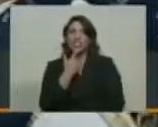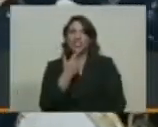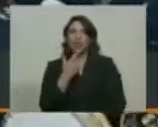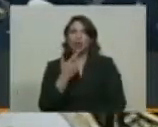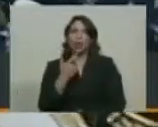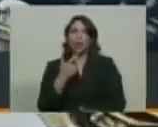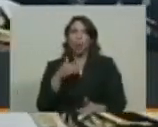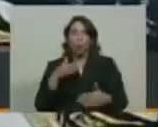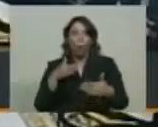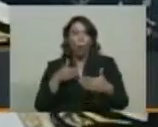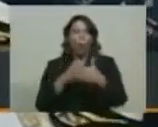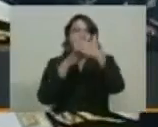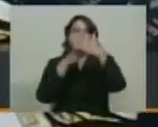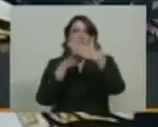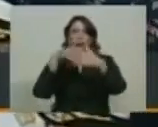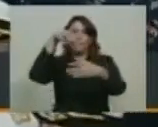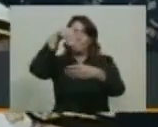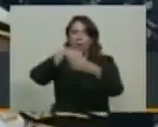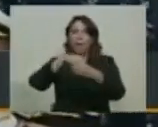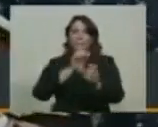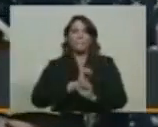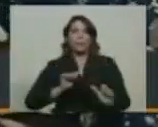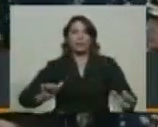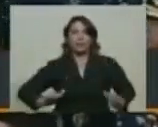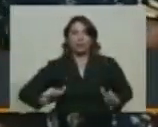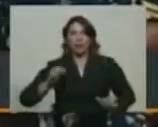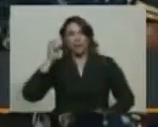de una intervención militar en Venezuela?